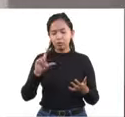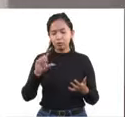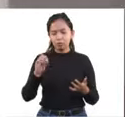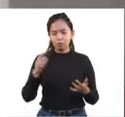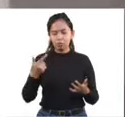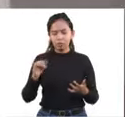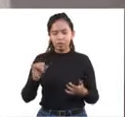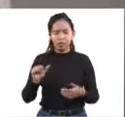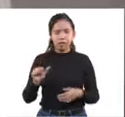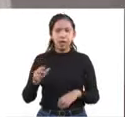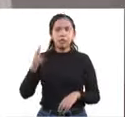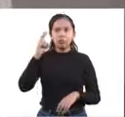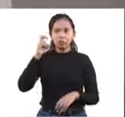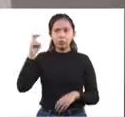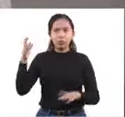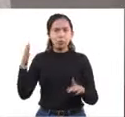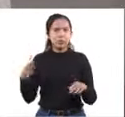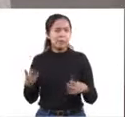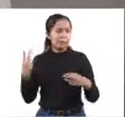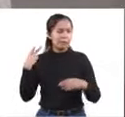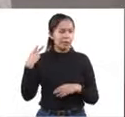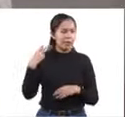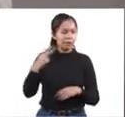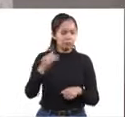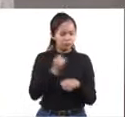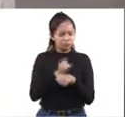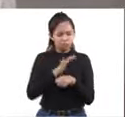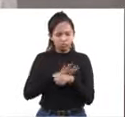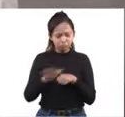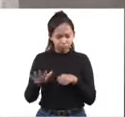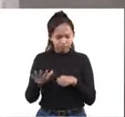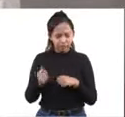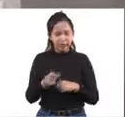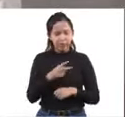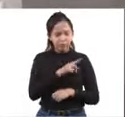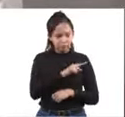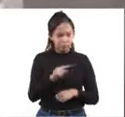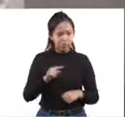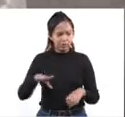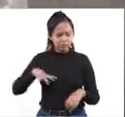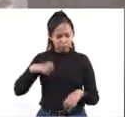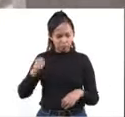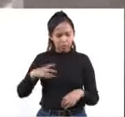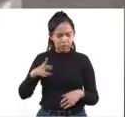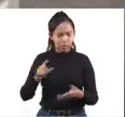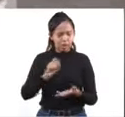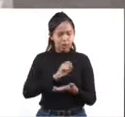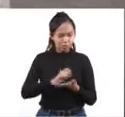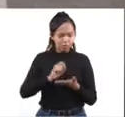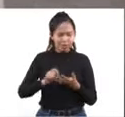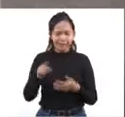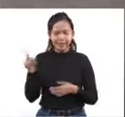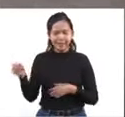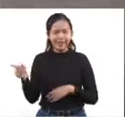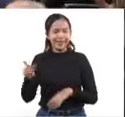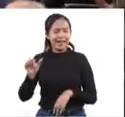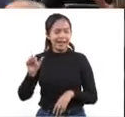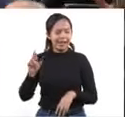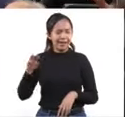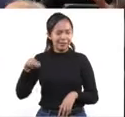viaje imposible, que han estado trabajando bajo la coordinación del profesor Armando Vázquez,